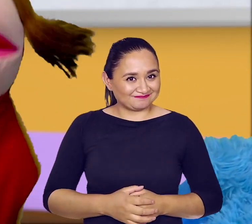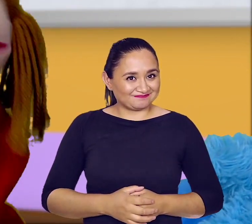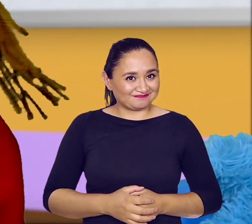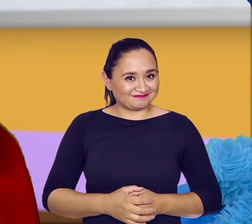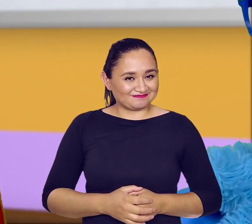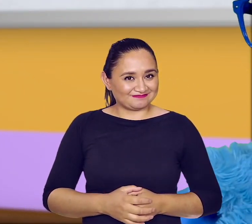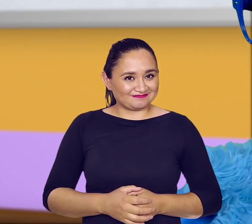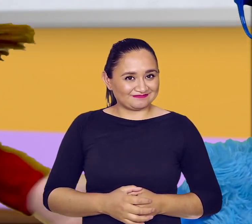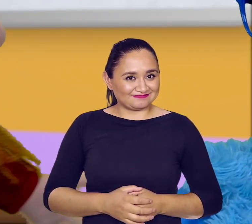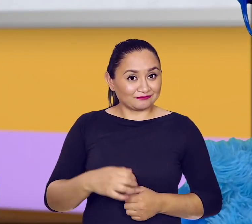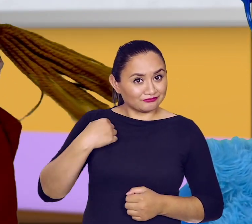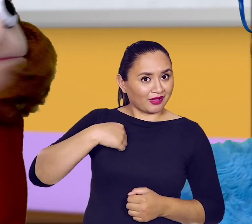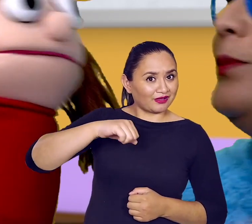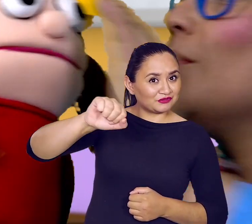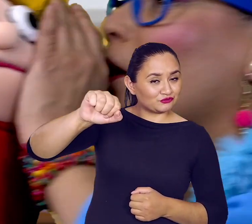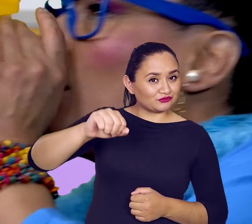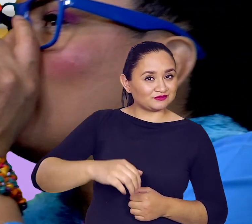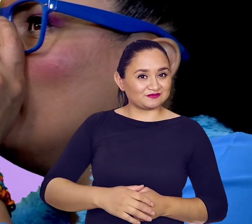vacación